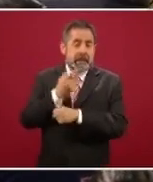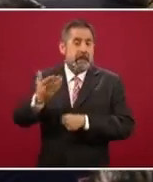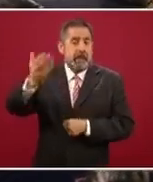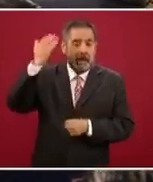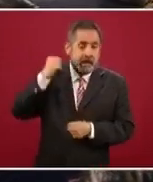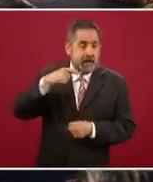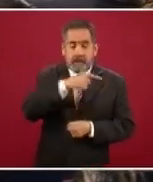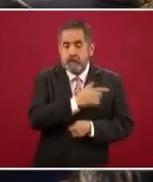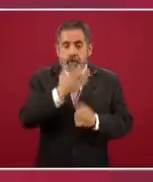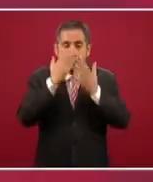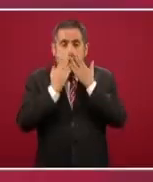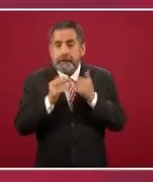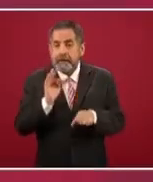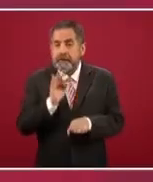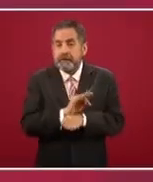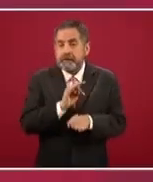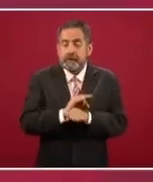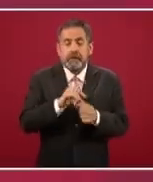sin cubrir